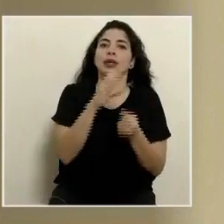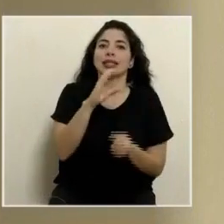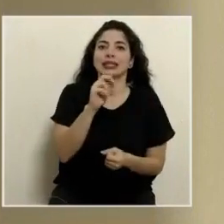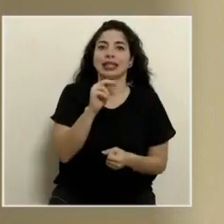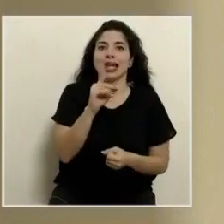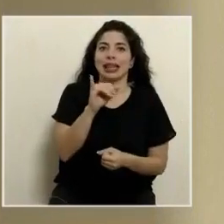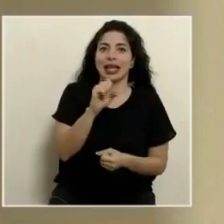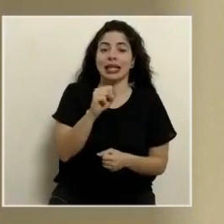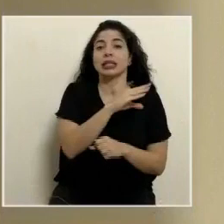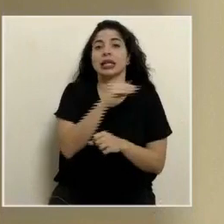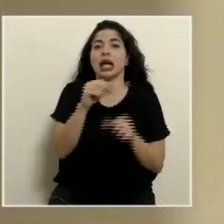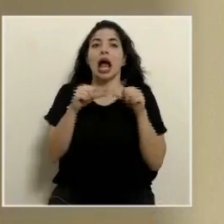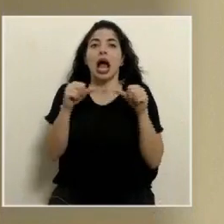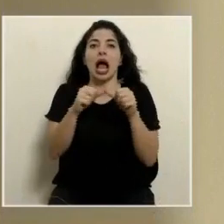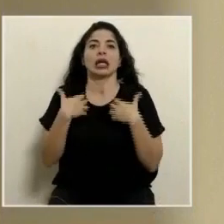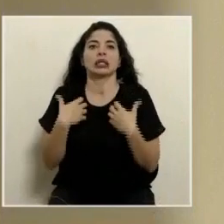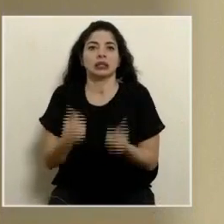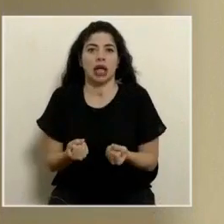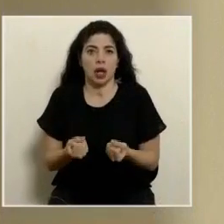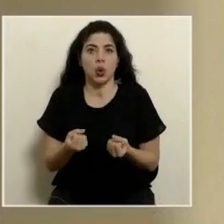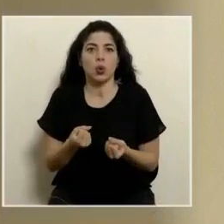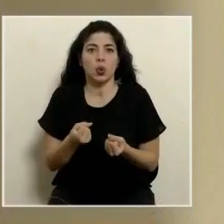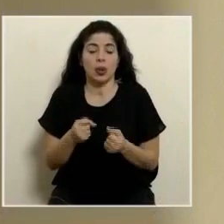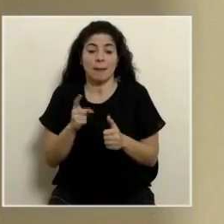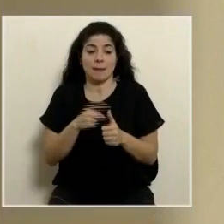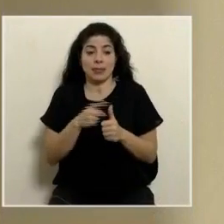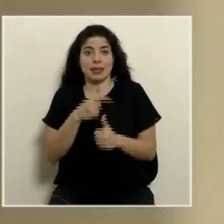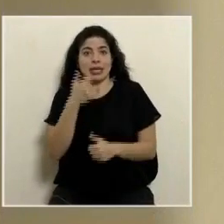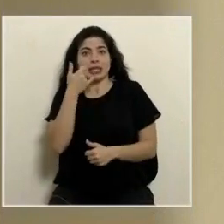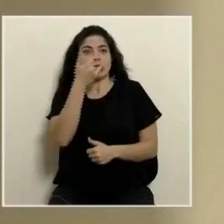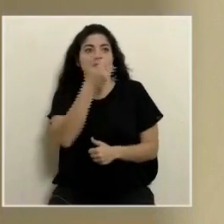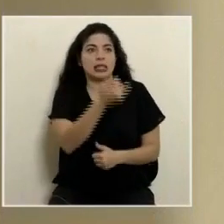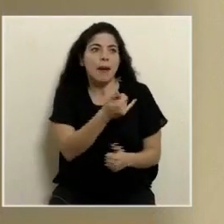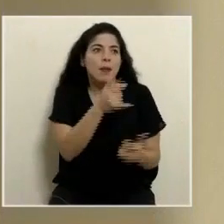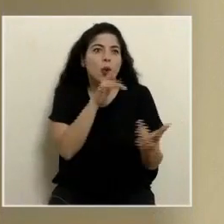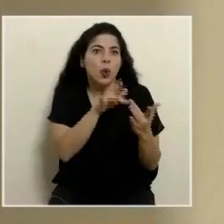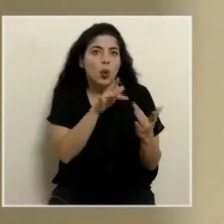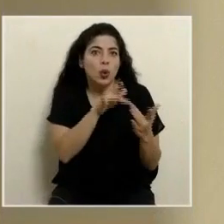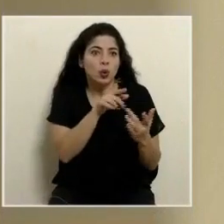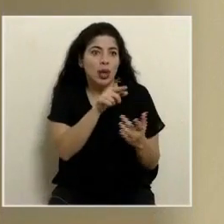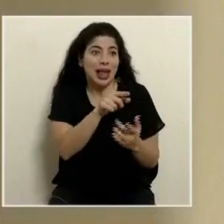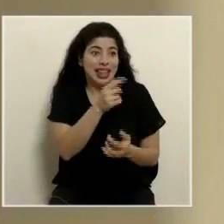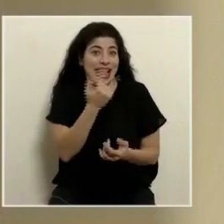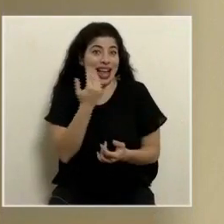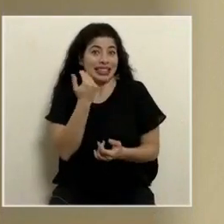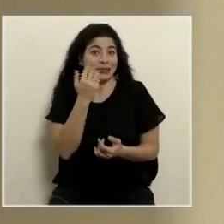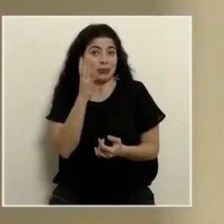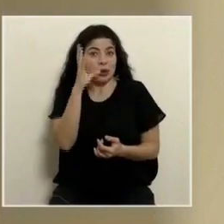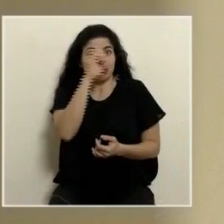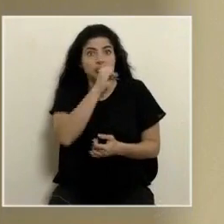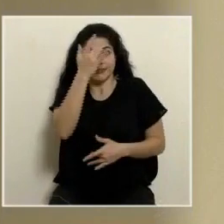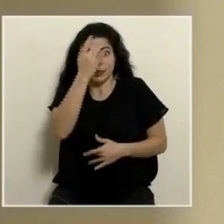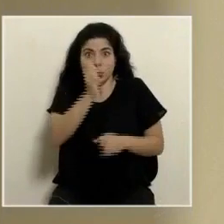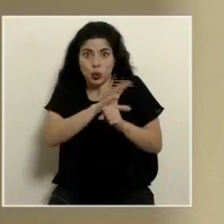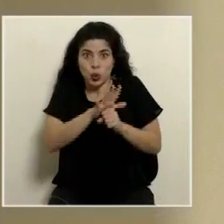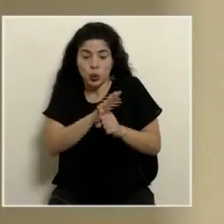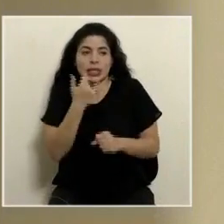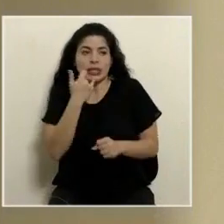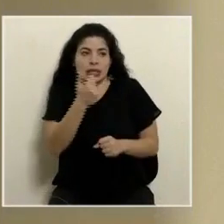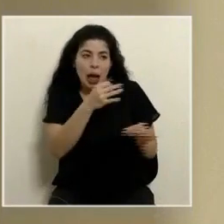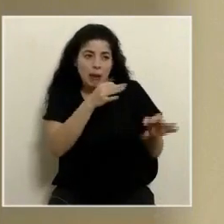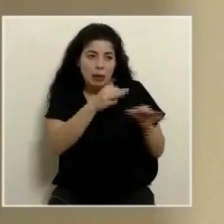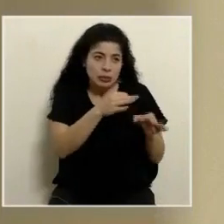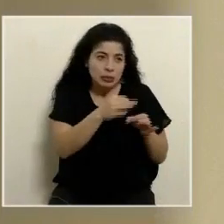a las áreas de salud haciendo esa primera llamada de contacto con los recién diagnosticados y haciendo